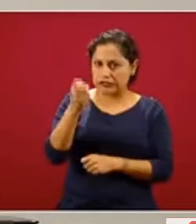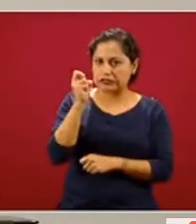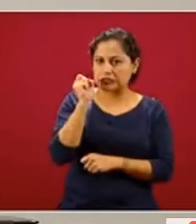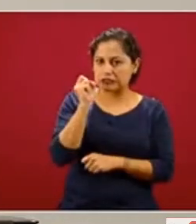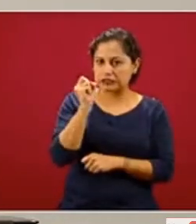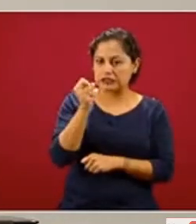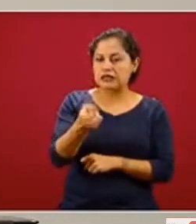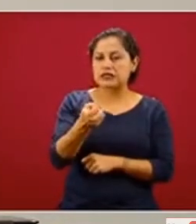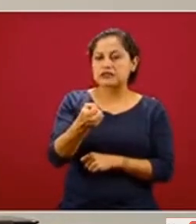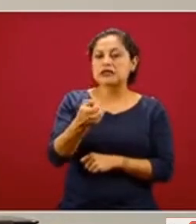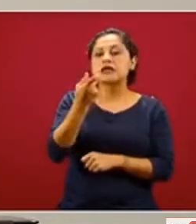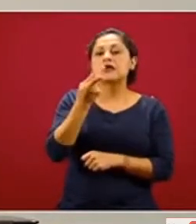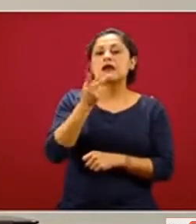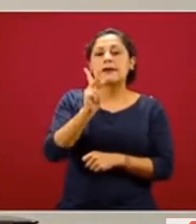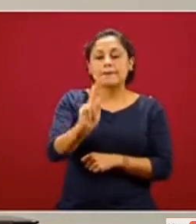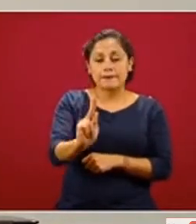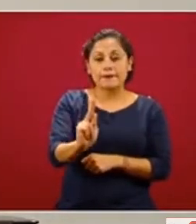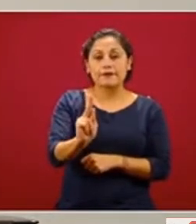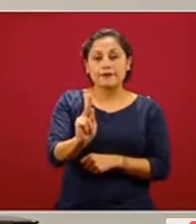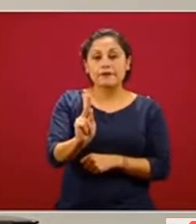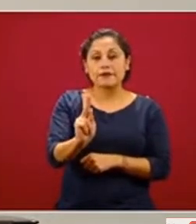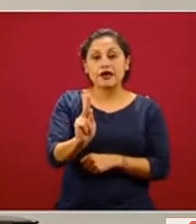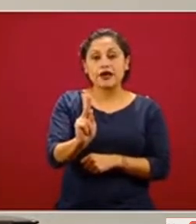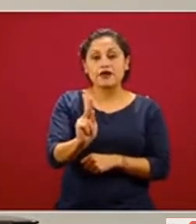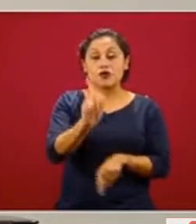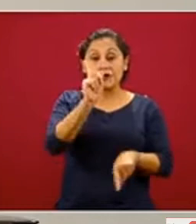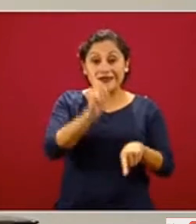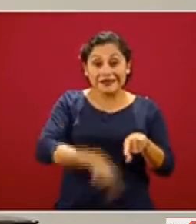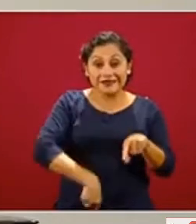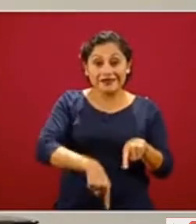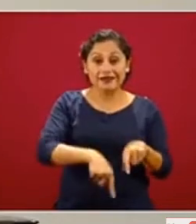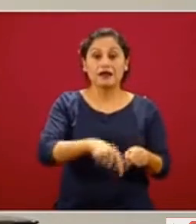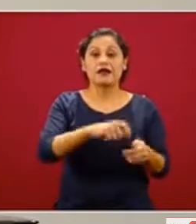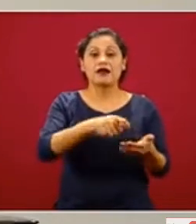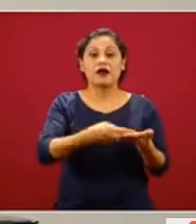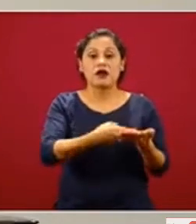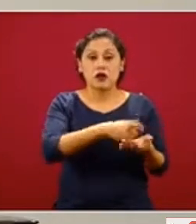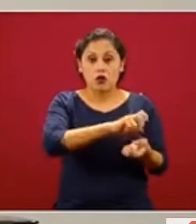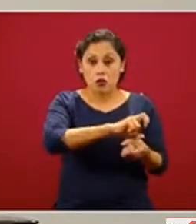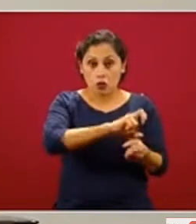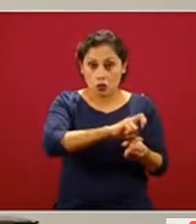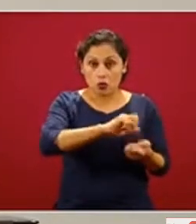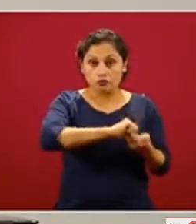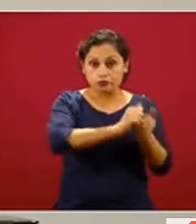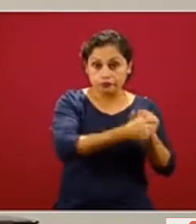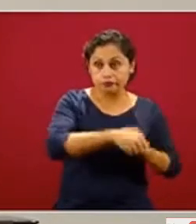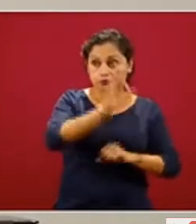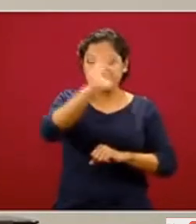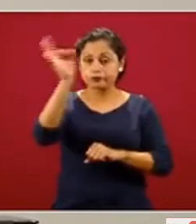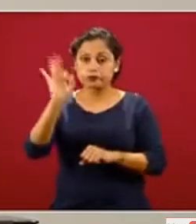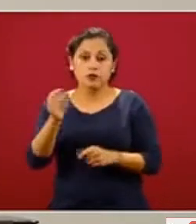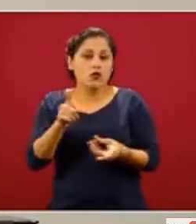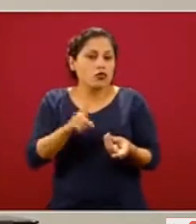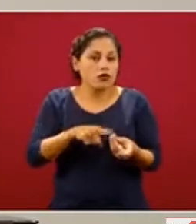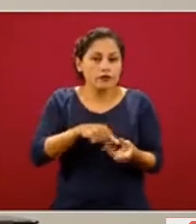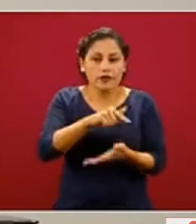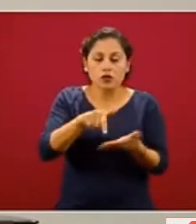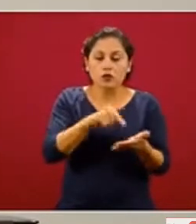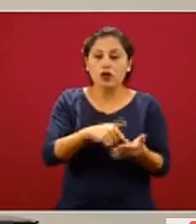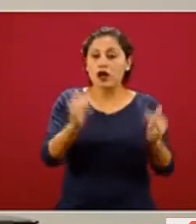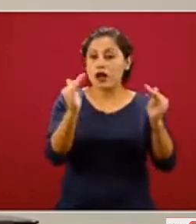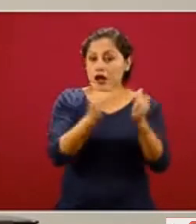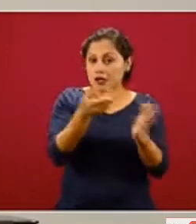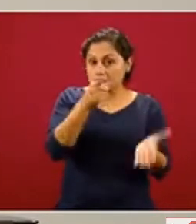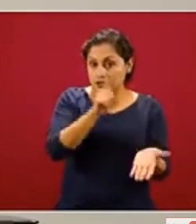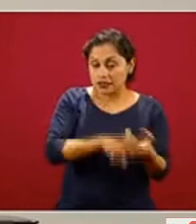el componente de eliminar criaderos tanto a nivel de los domicilios como en la vía